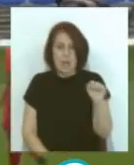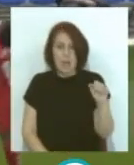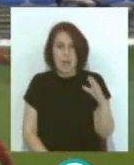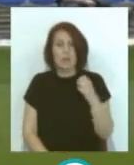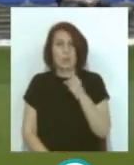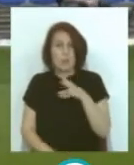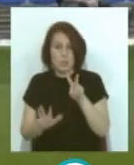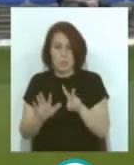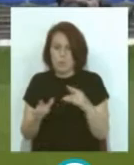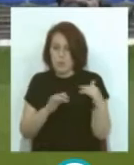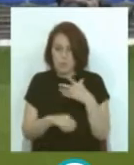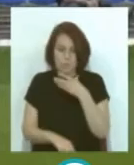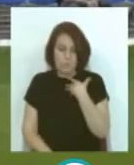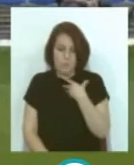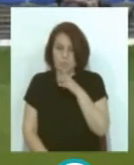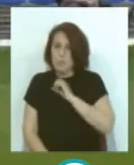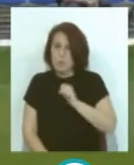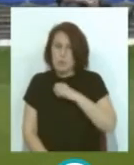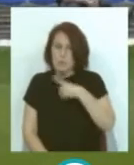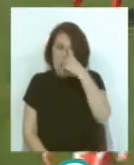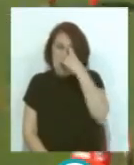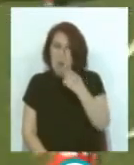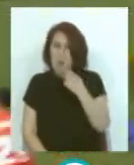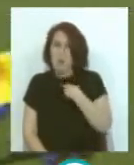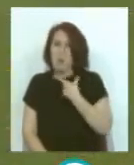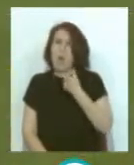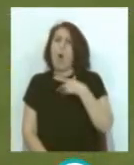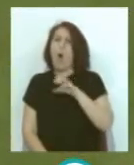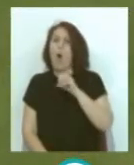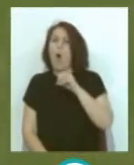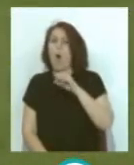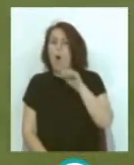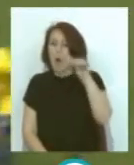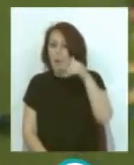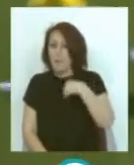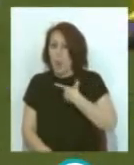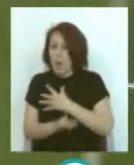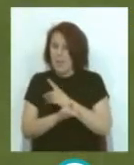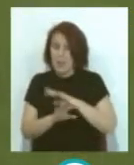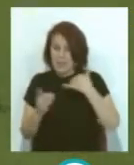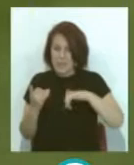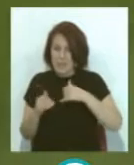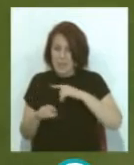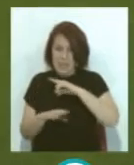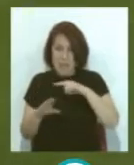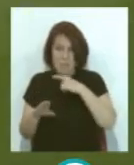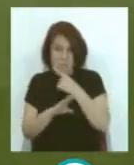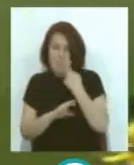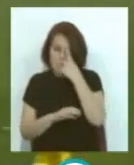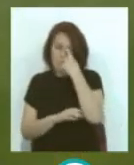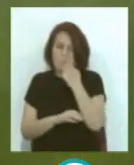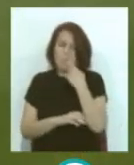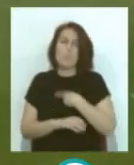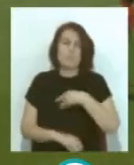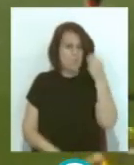espectacular, me hizo recordar mucho a Ocampo, el jugador de la primera plantilla del Sevilla. No, son muy, muy rápidos, técnicamente también muy buenos, y la pena,